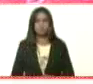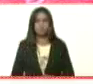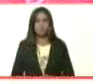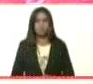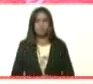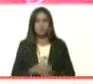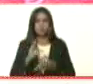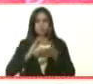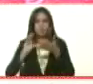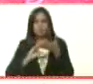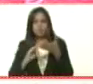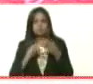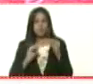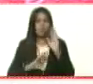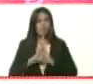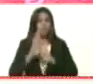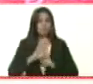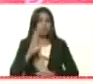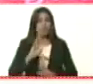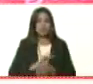estratégicas de la estrategia de desarrollo,